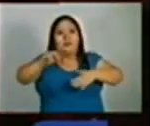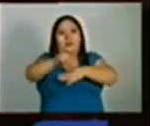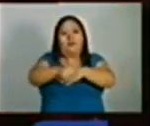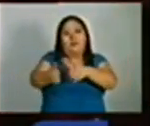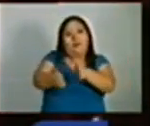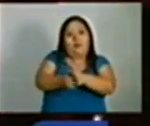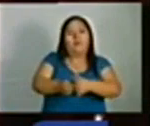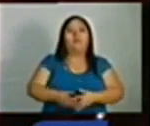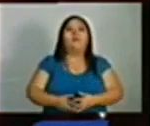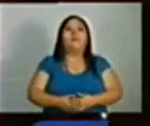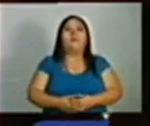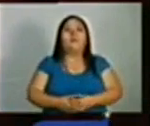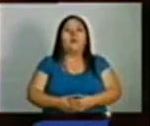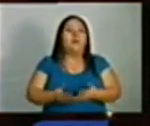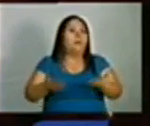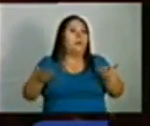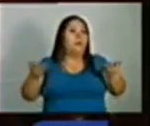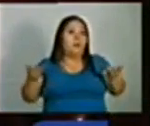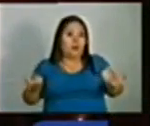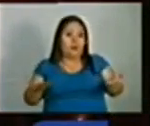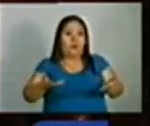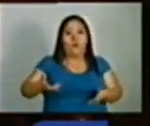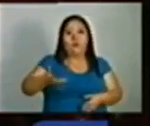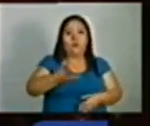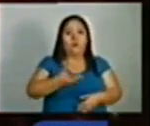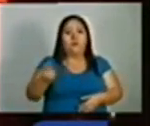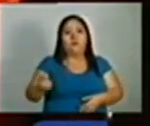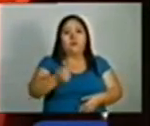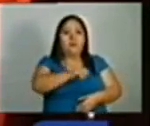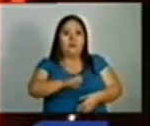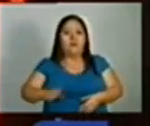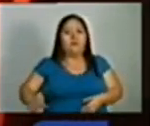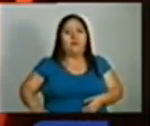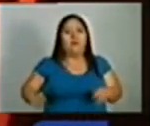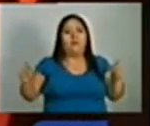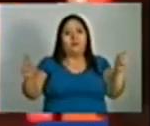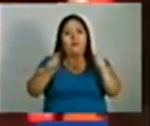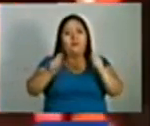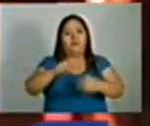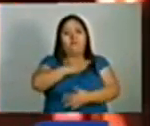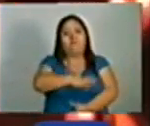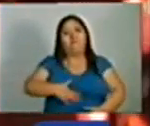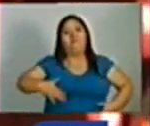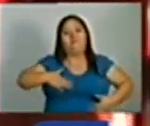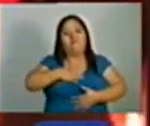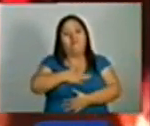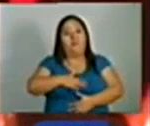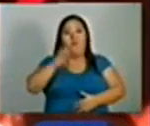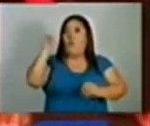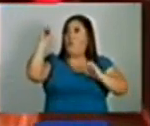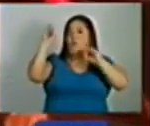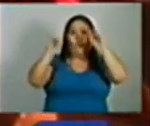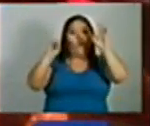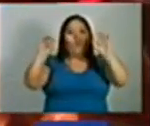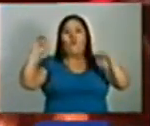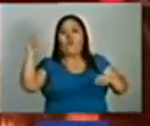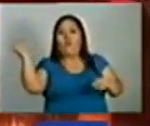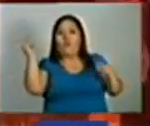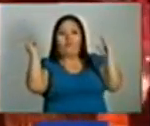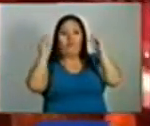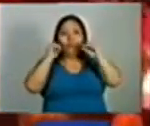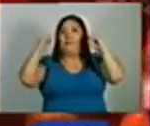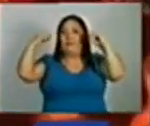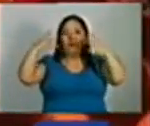Legislativa. Y es de esta manera como los salvadoreños disfrutan una tradición única, cargada de colores, magia y